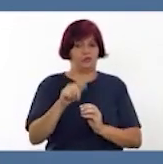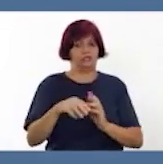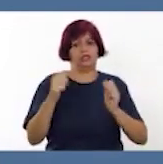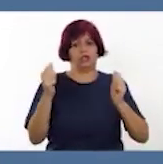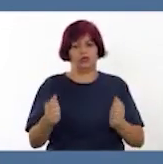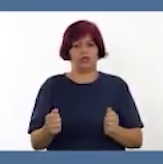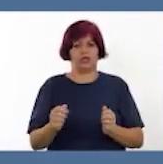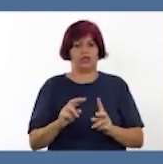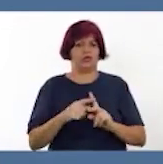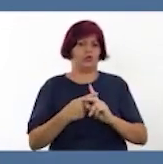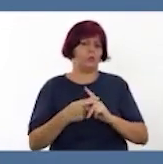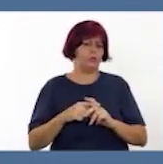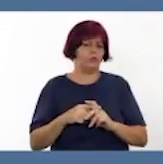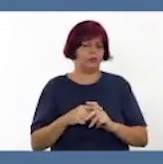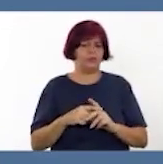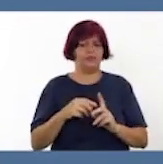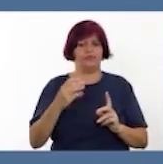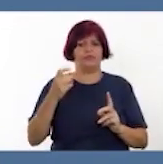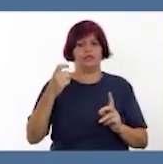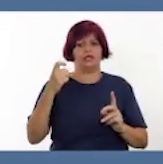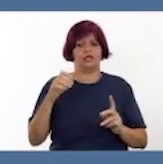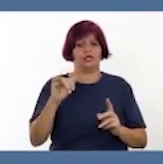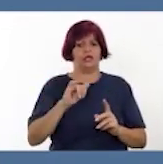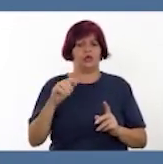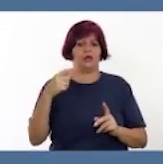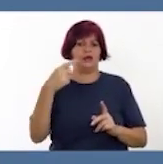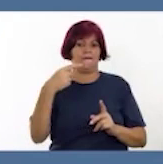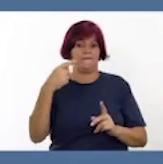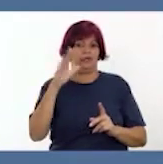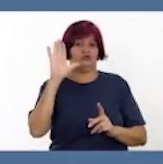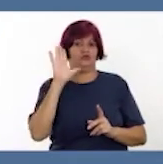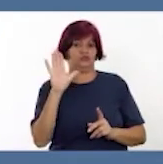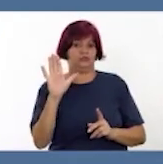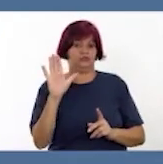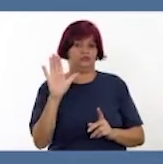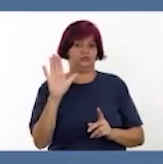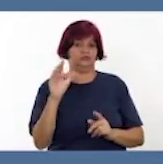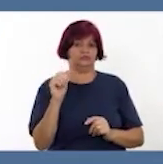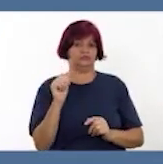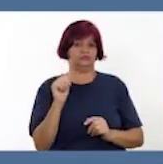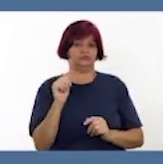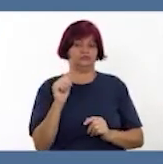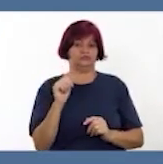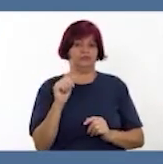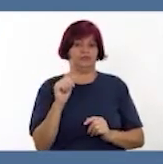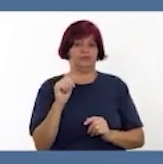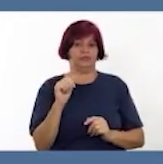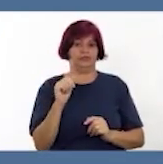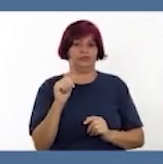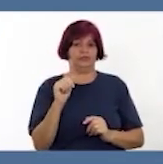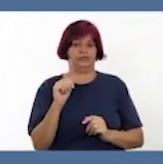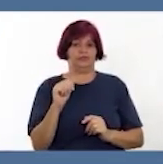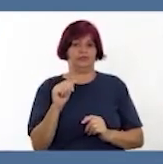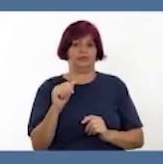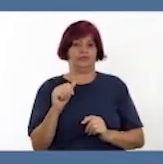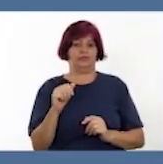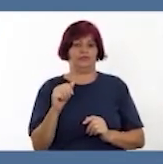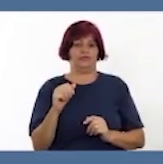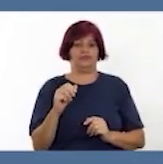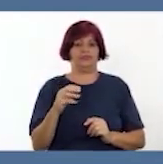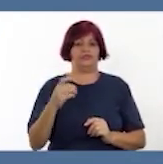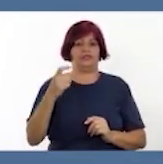las transformaciones correspondientes, nos quedan como soluciones x igual a menos 5, o sea, tienen la ecuación